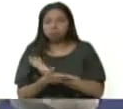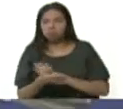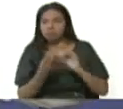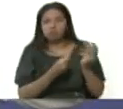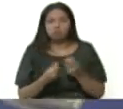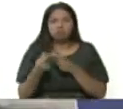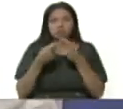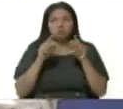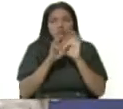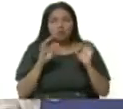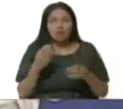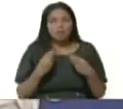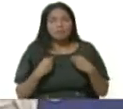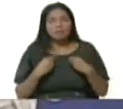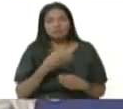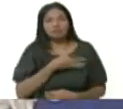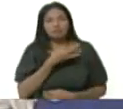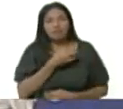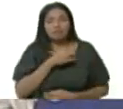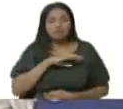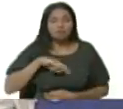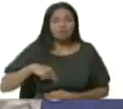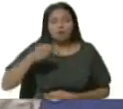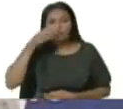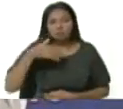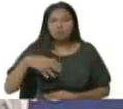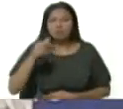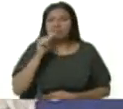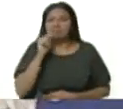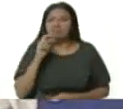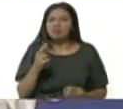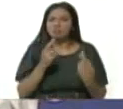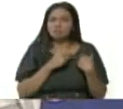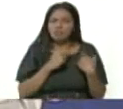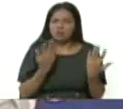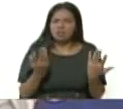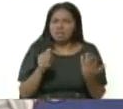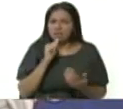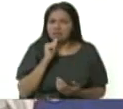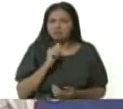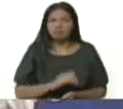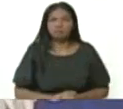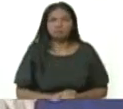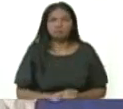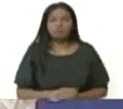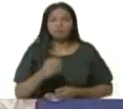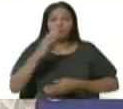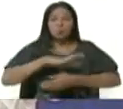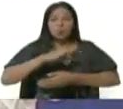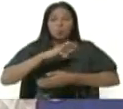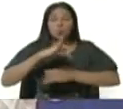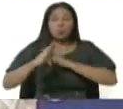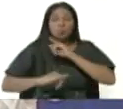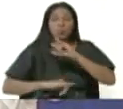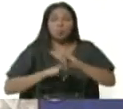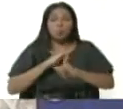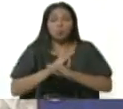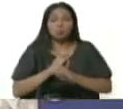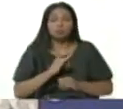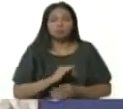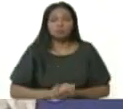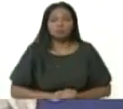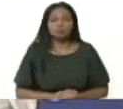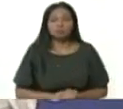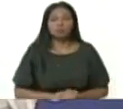económico, la vida social de nuestros pueblos. ¿Quién es el responsable? El Fondo Monetario